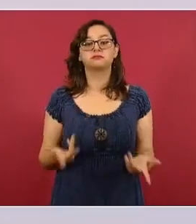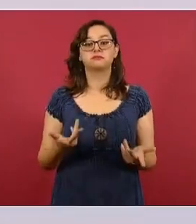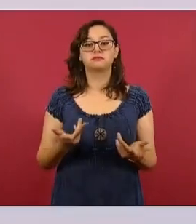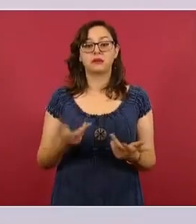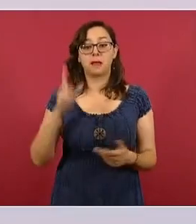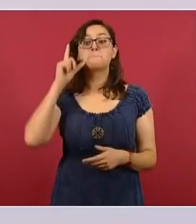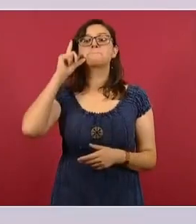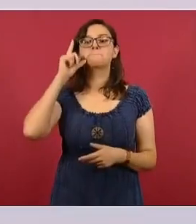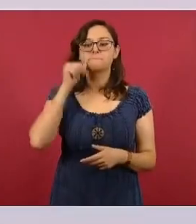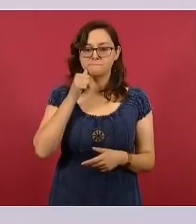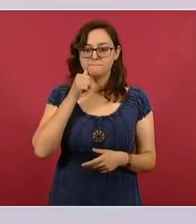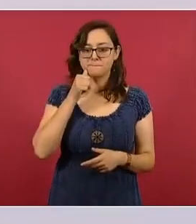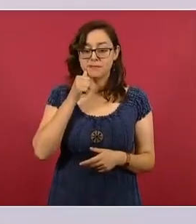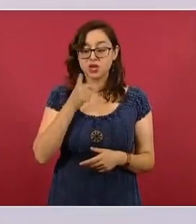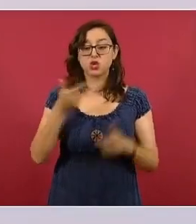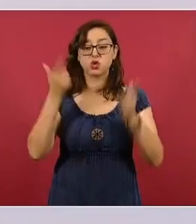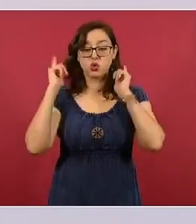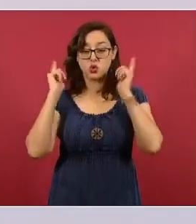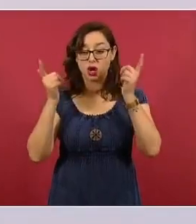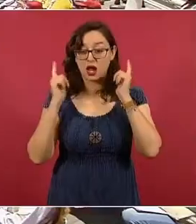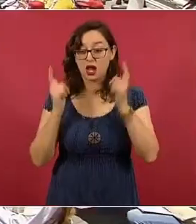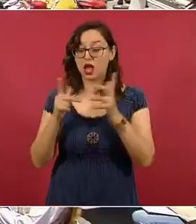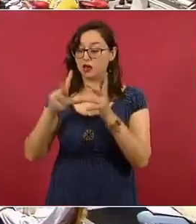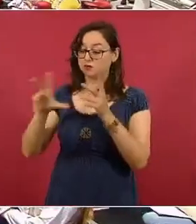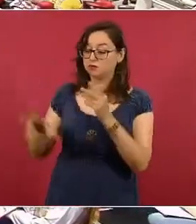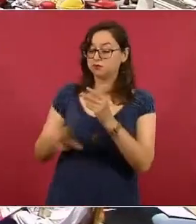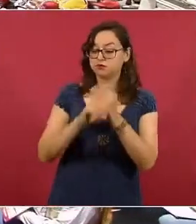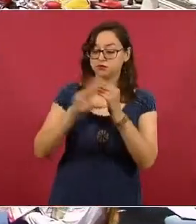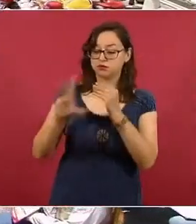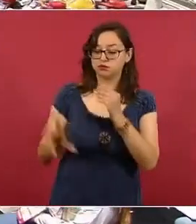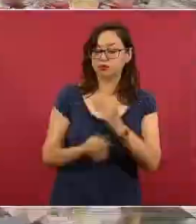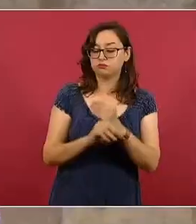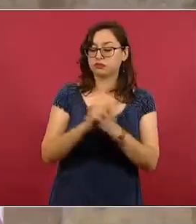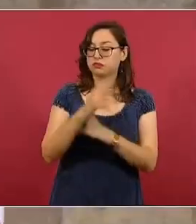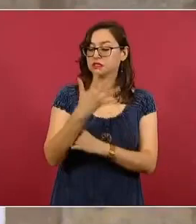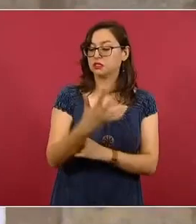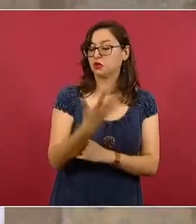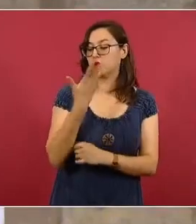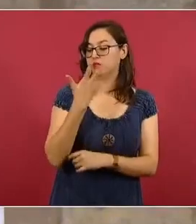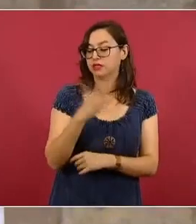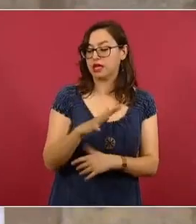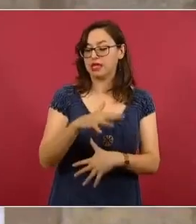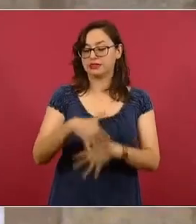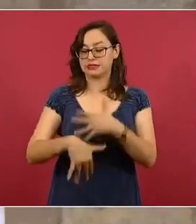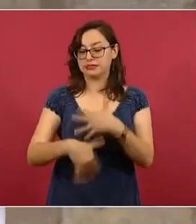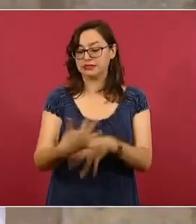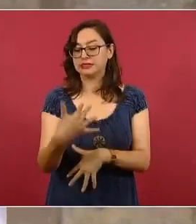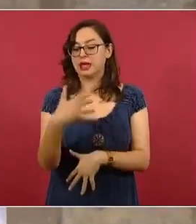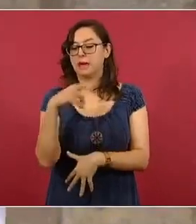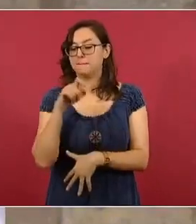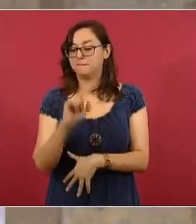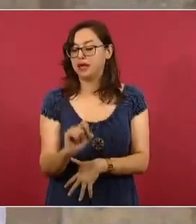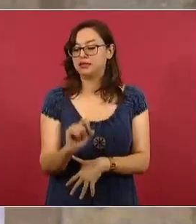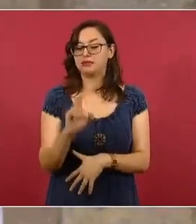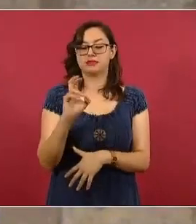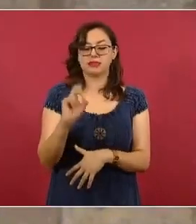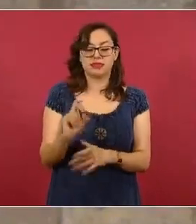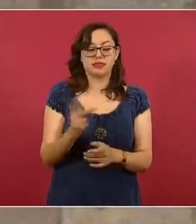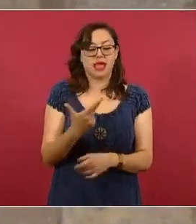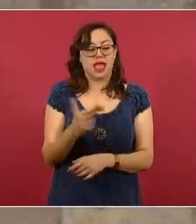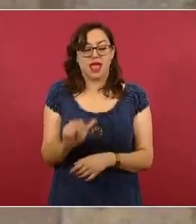recuento sean 5, 10, 15 o 20 hectáreas de 1, de 10 o